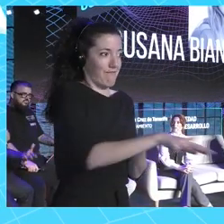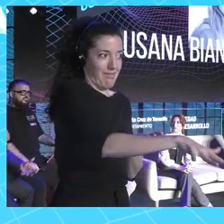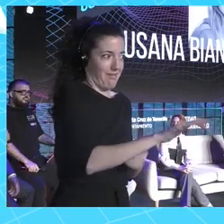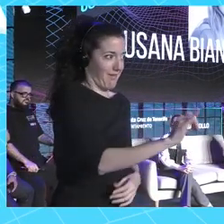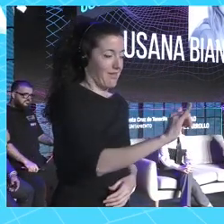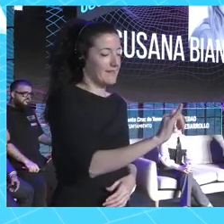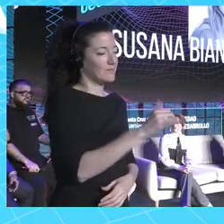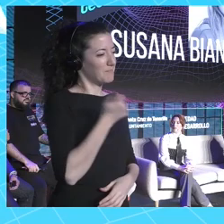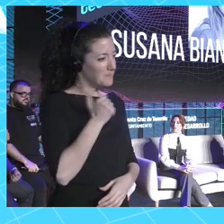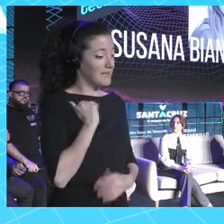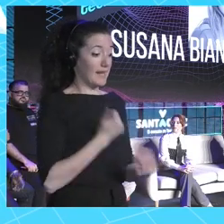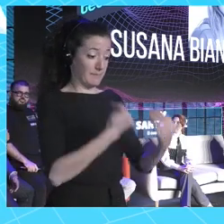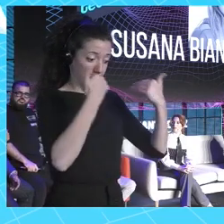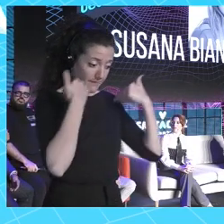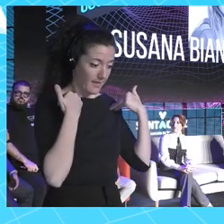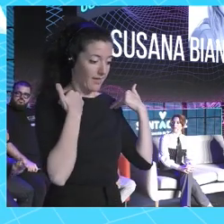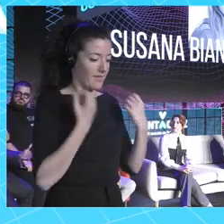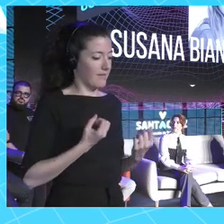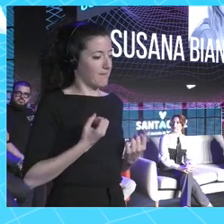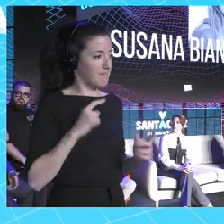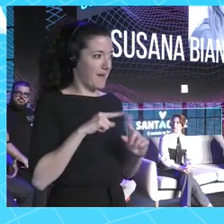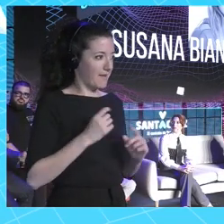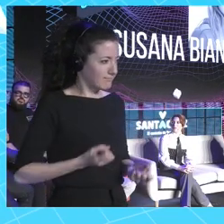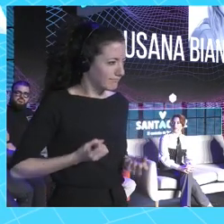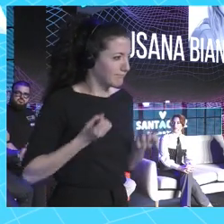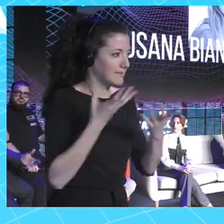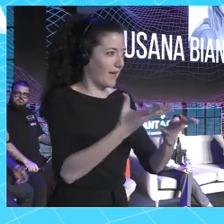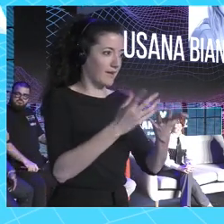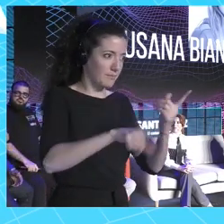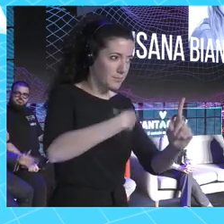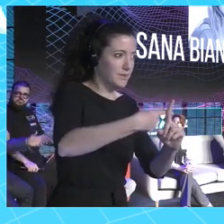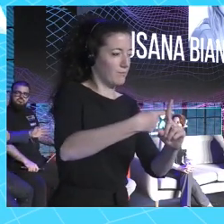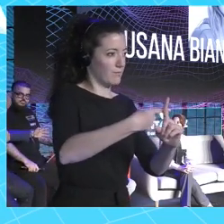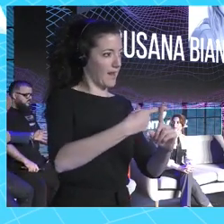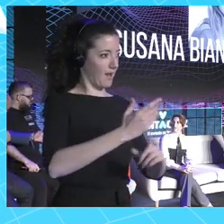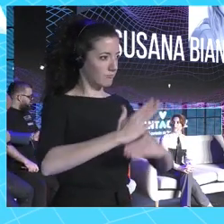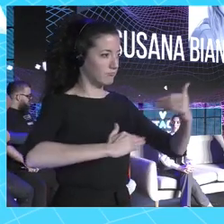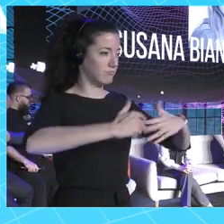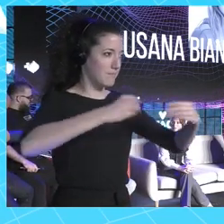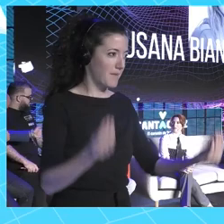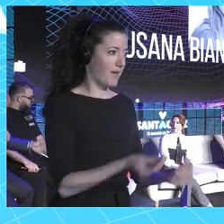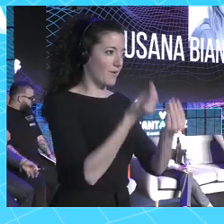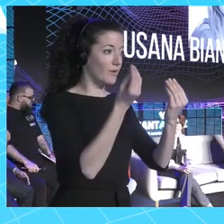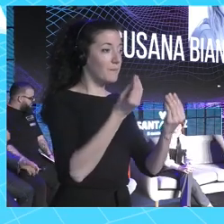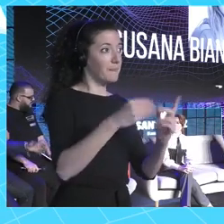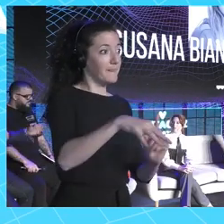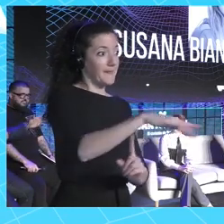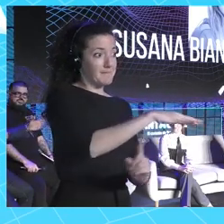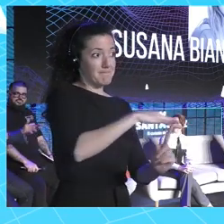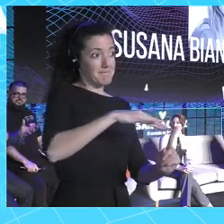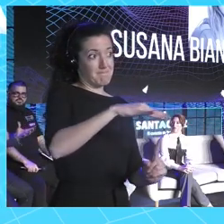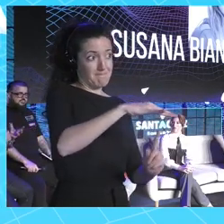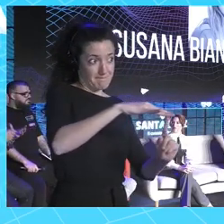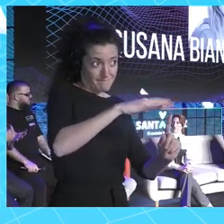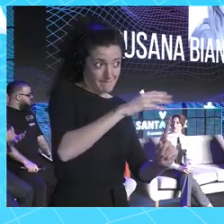para trasladar un mensaje en clave positiva y constructiva y que tratemos de construir un entorno no sé si más respetable desde la perspectiva ambiental desde